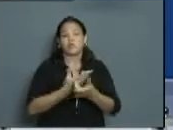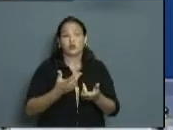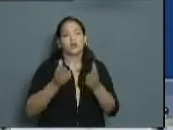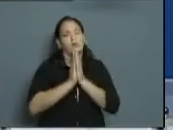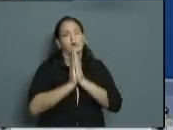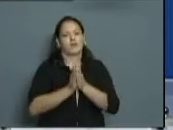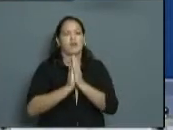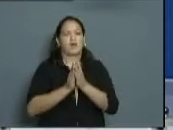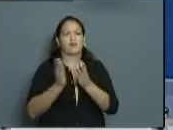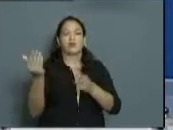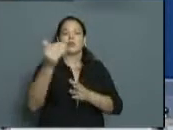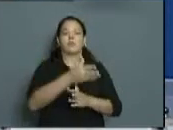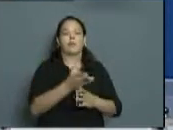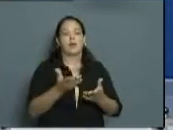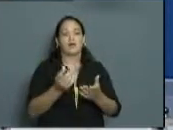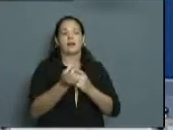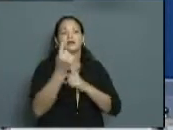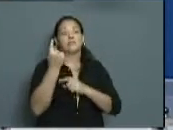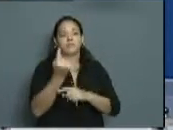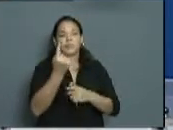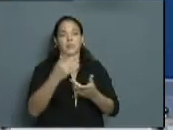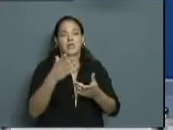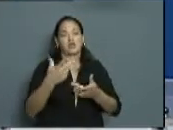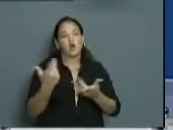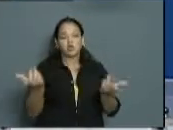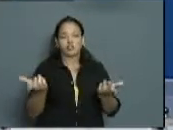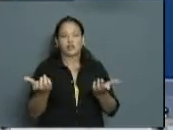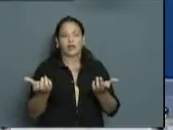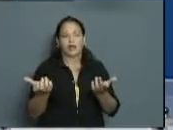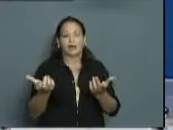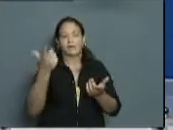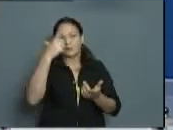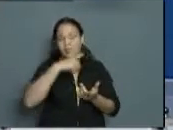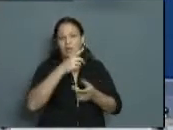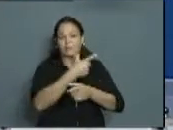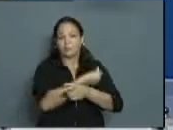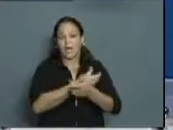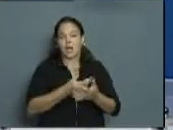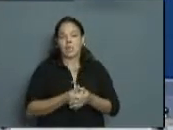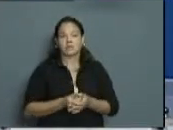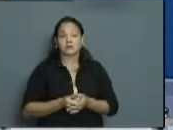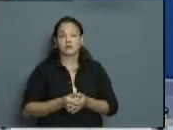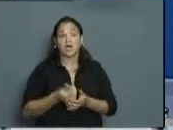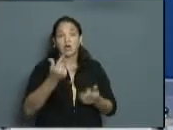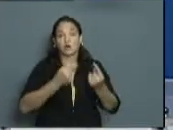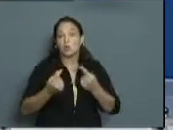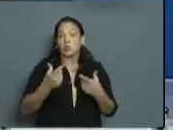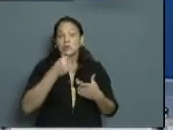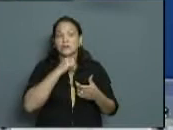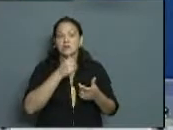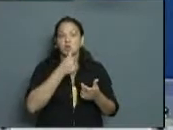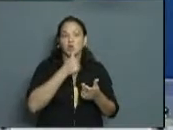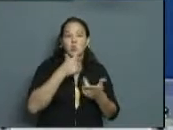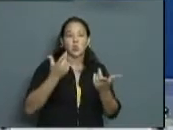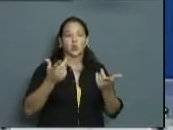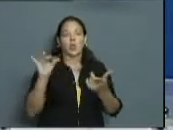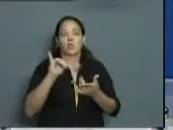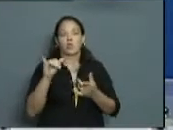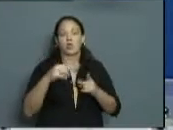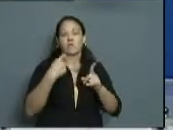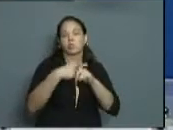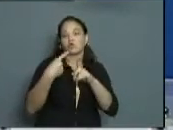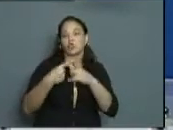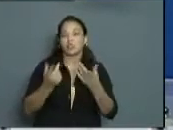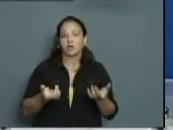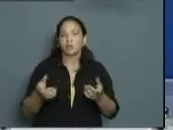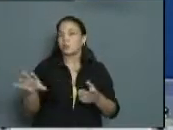a los vacunatorios a recibir su dosis de Abdala, que es la que le corresponde. Ha habido casos presuntivos de COVID, es decir, que he tenido un familiar positivo, que he